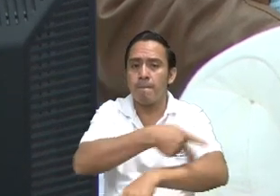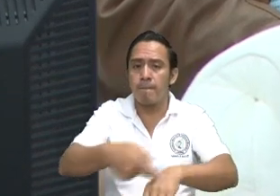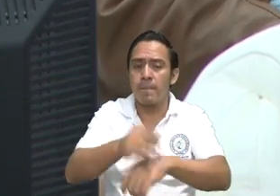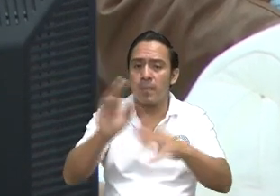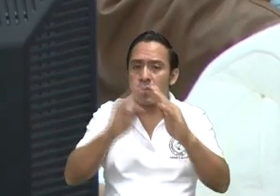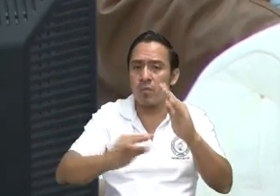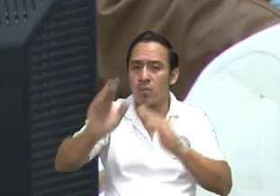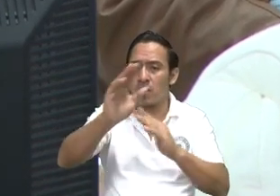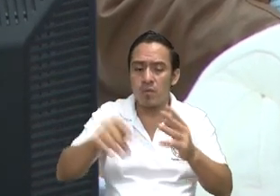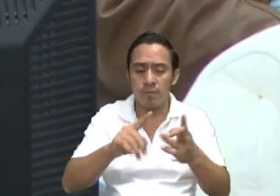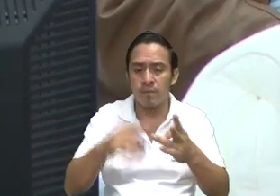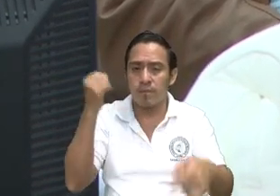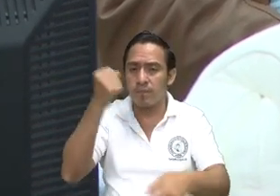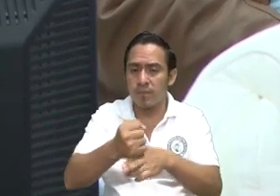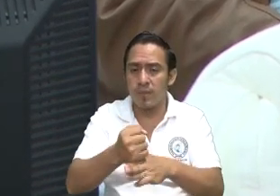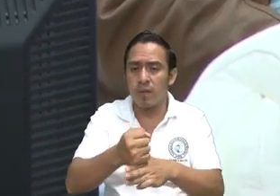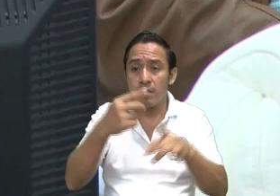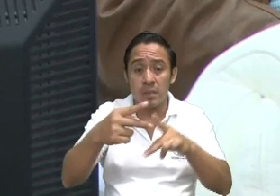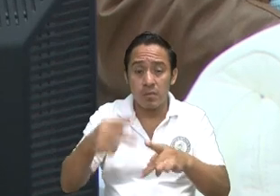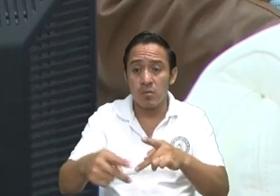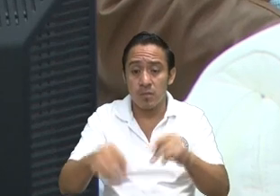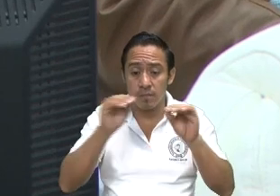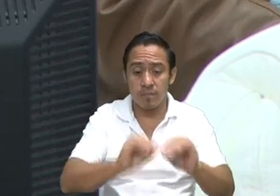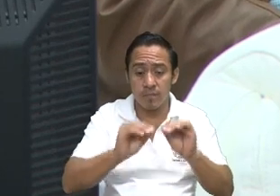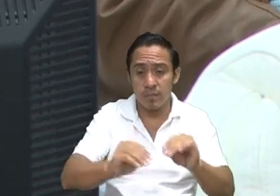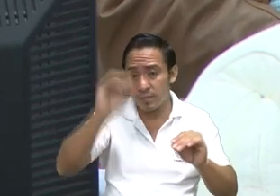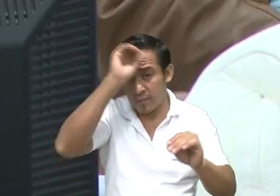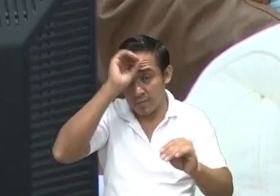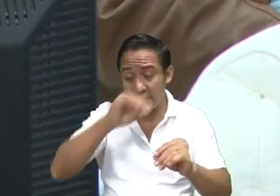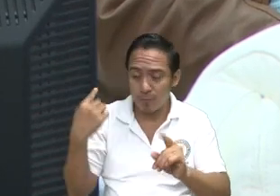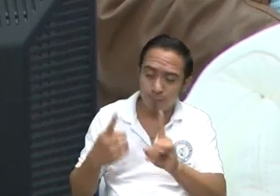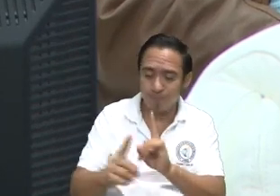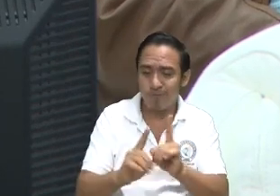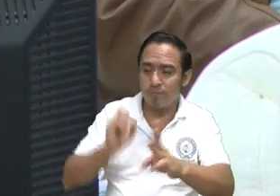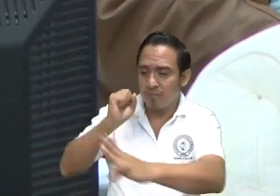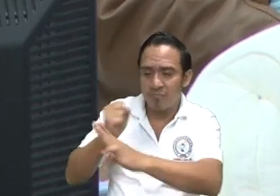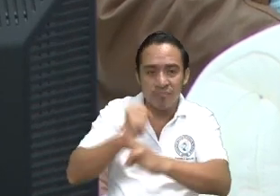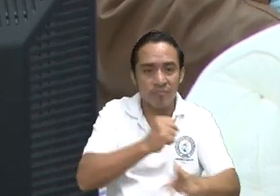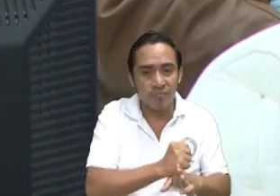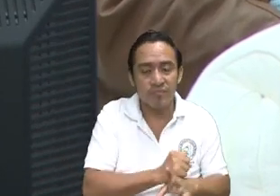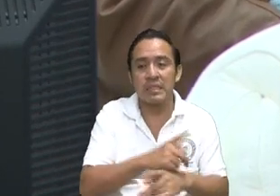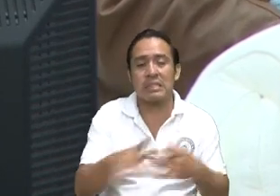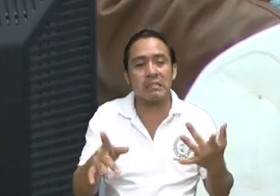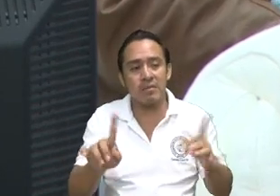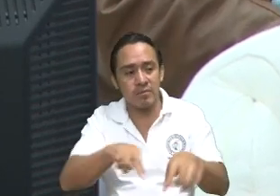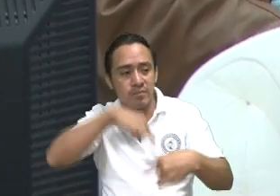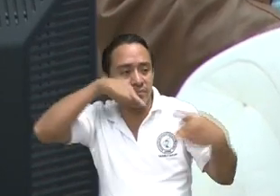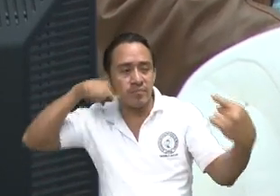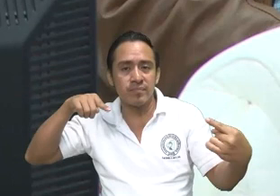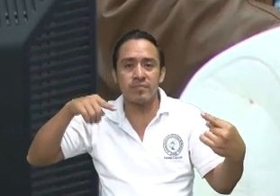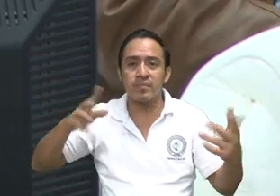Corinto, el asesinato a los alfabetizadores primeros y otras acciones de vandalismo de una contrarrevolución